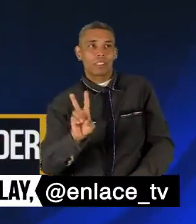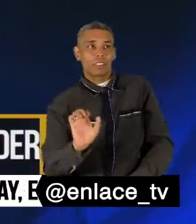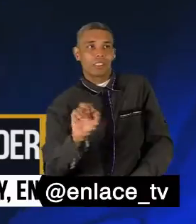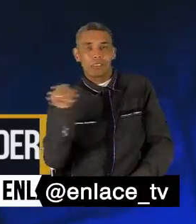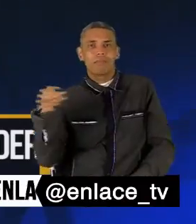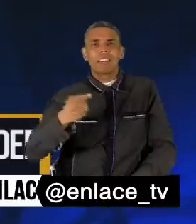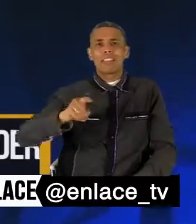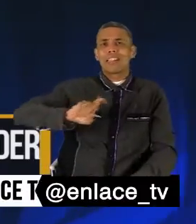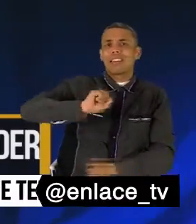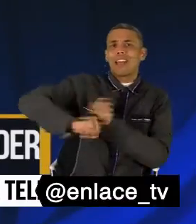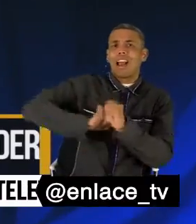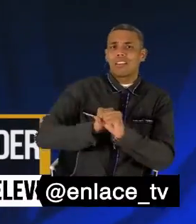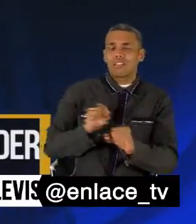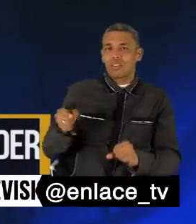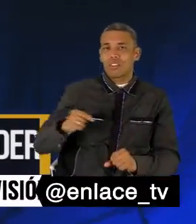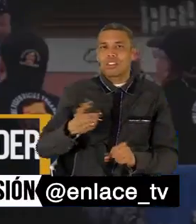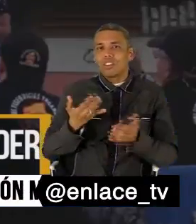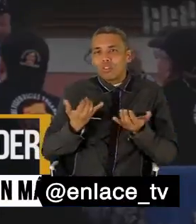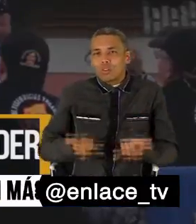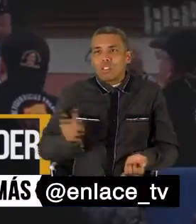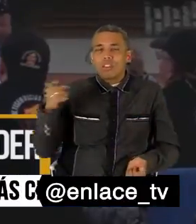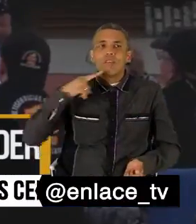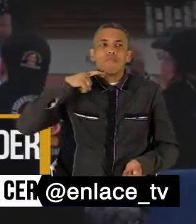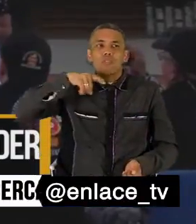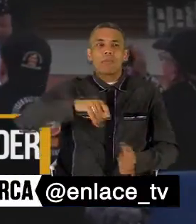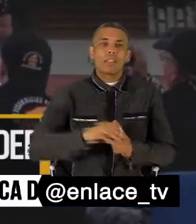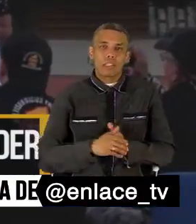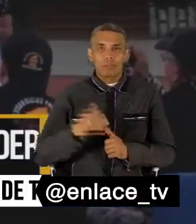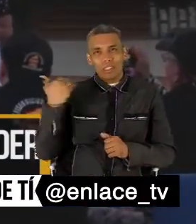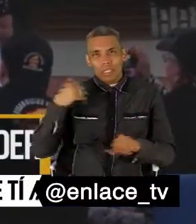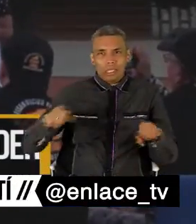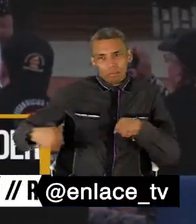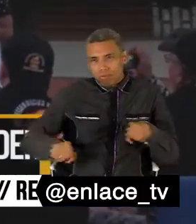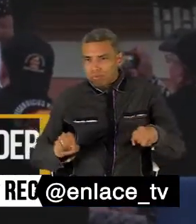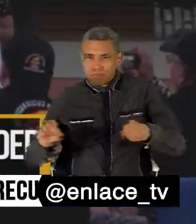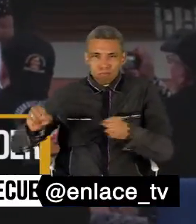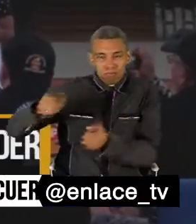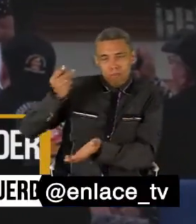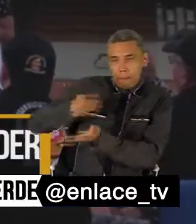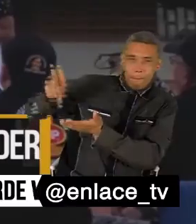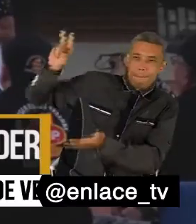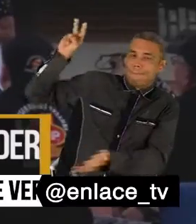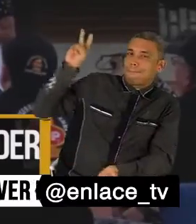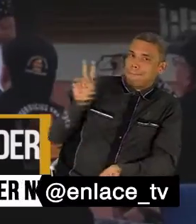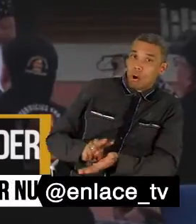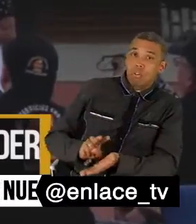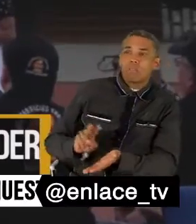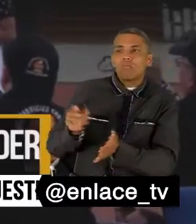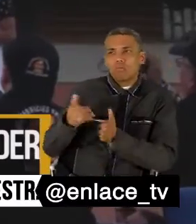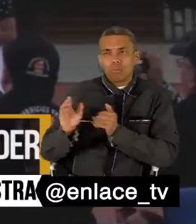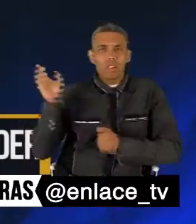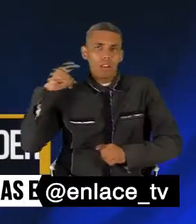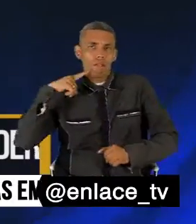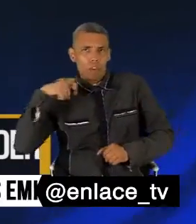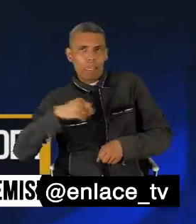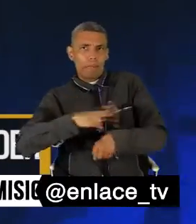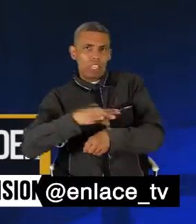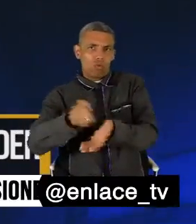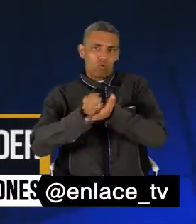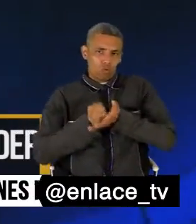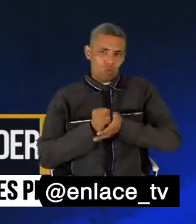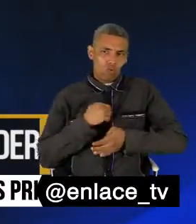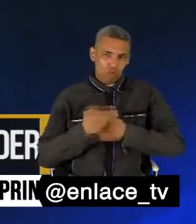quien hoy se encuentra en la ciudad de Bucaramanga recuperándose de una caída que sufrió en la válida, seguirá preparándose, ya que este domingo 12 de junio lo